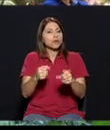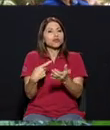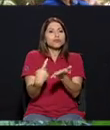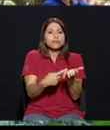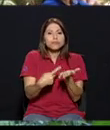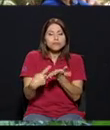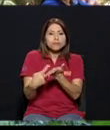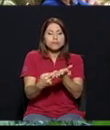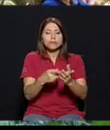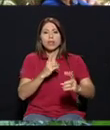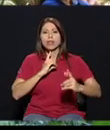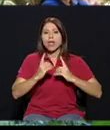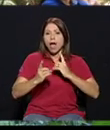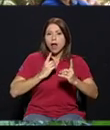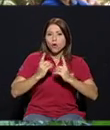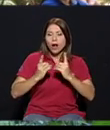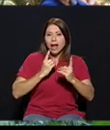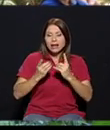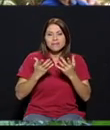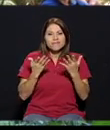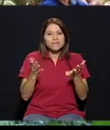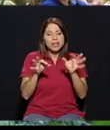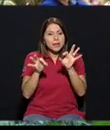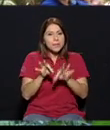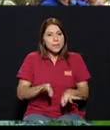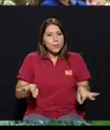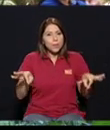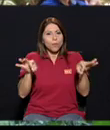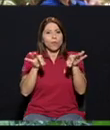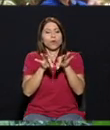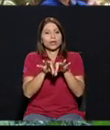dialogar sobre la importancia que es la